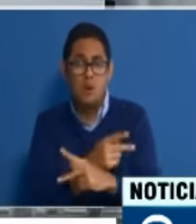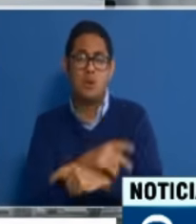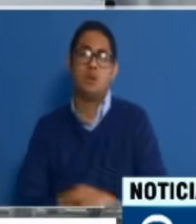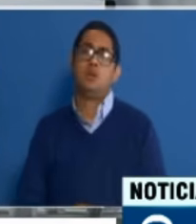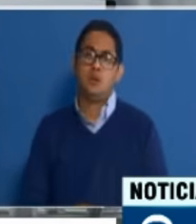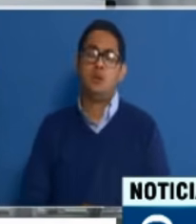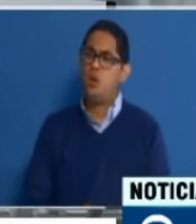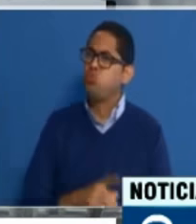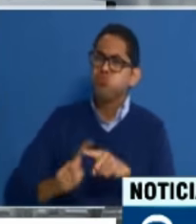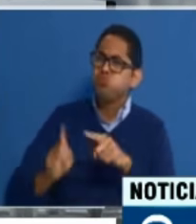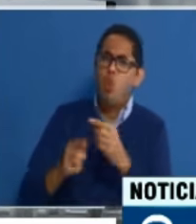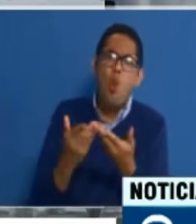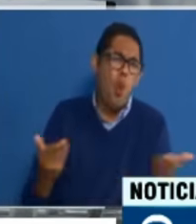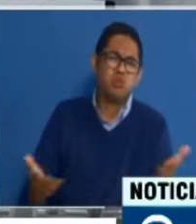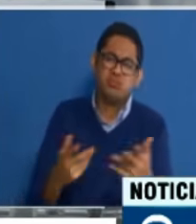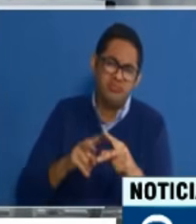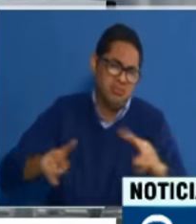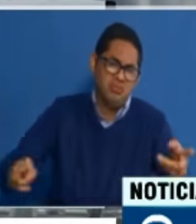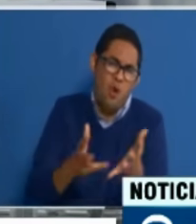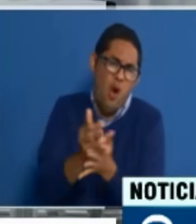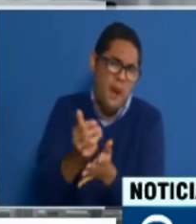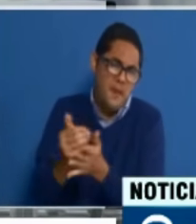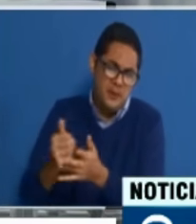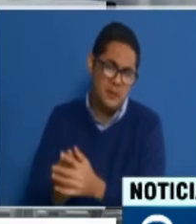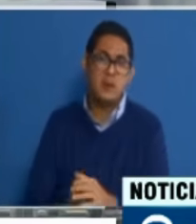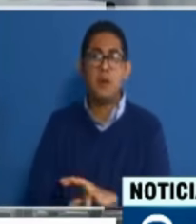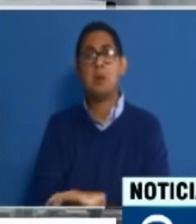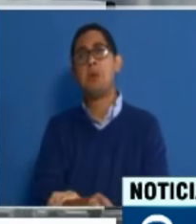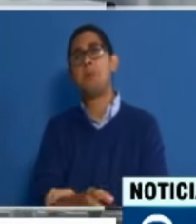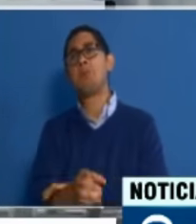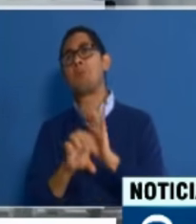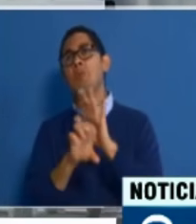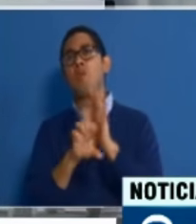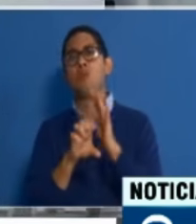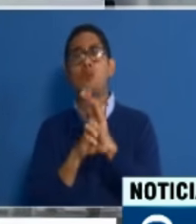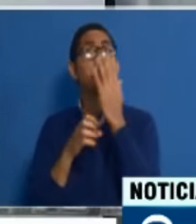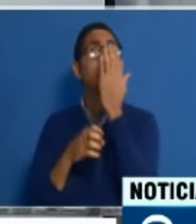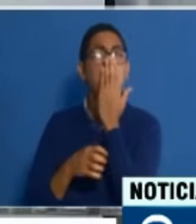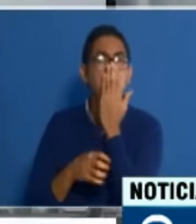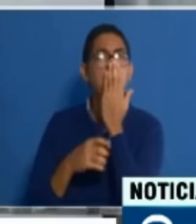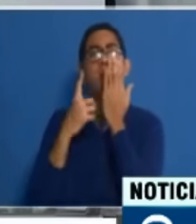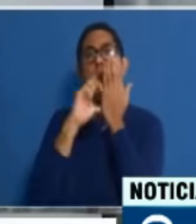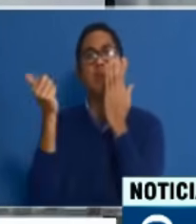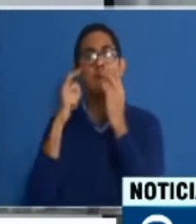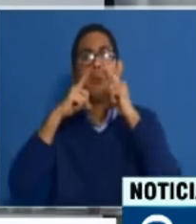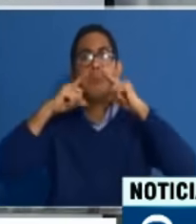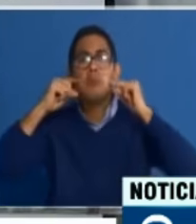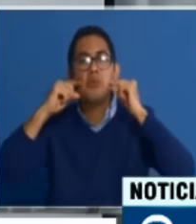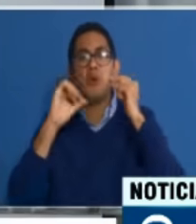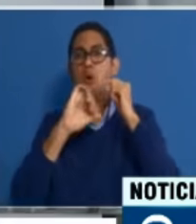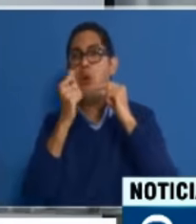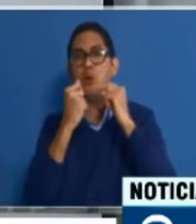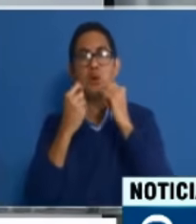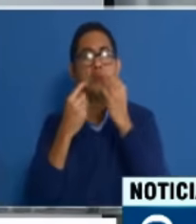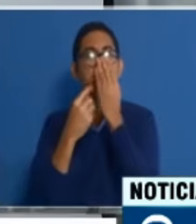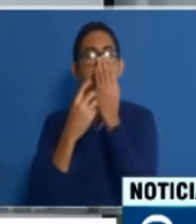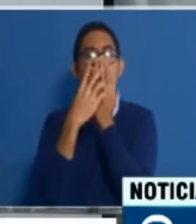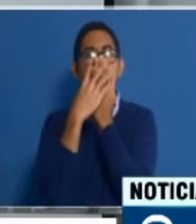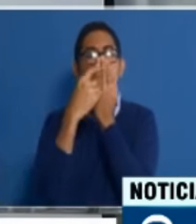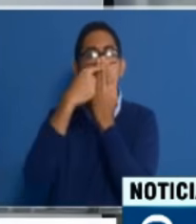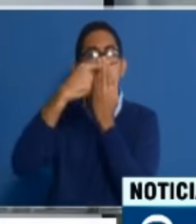Son diferentes tipos de equipo. Así como hay mascarillas de diferentes tipos, igual en el